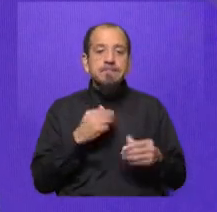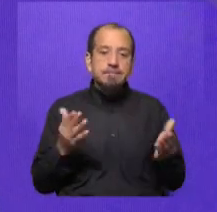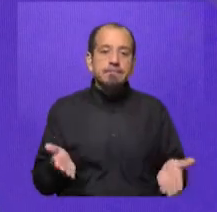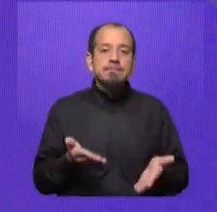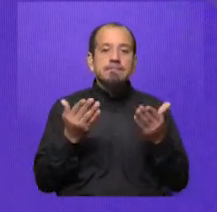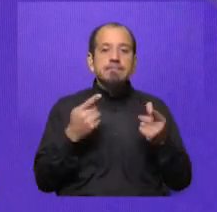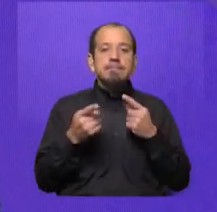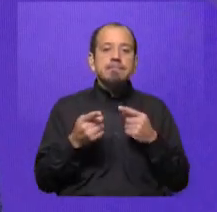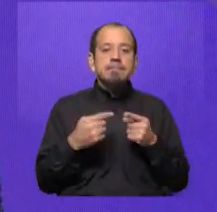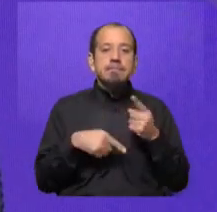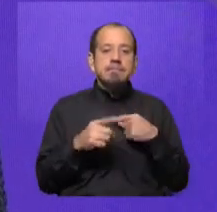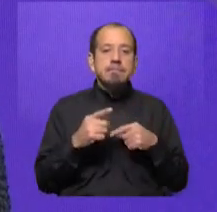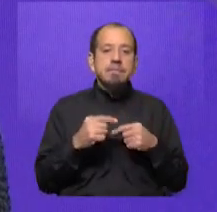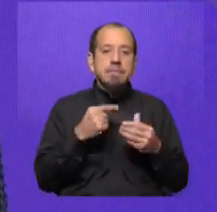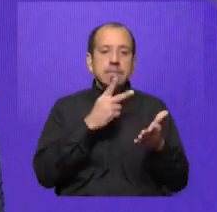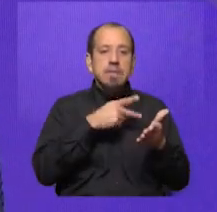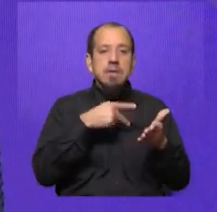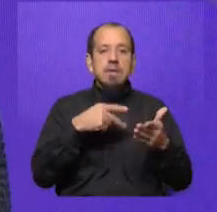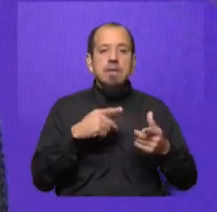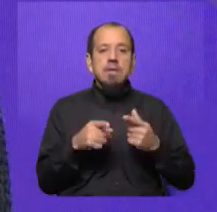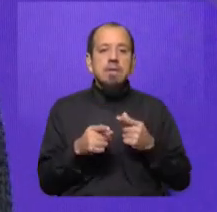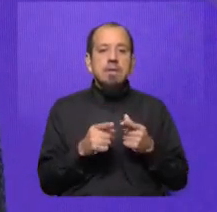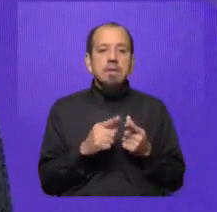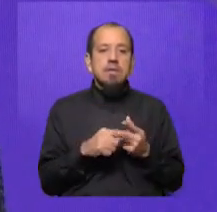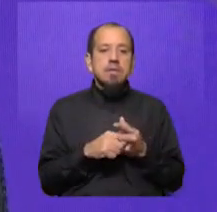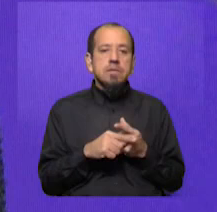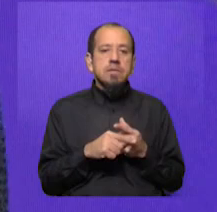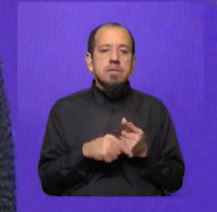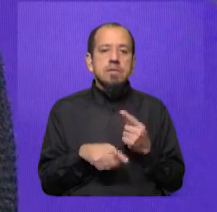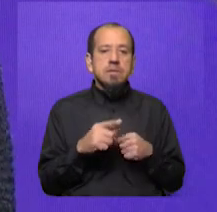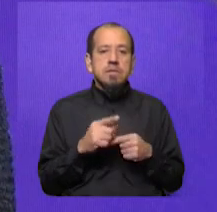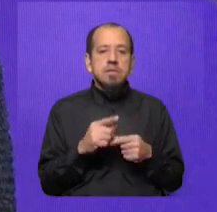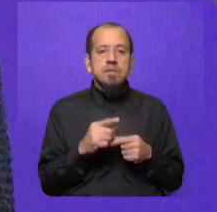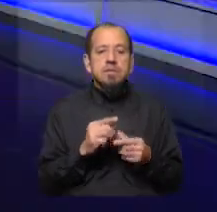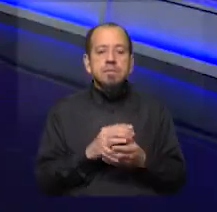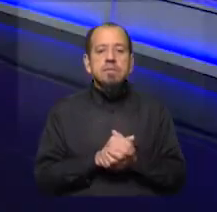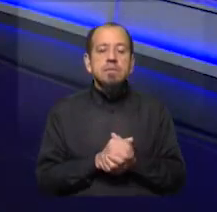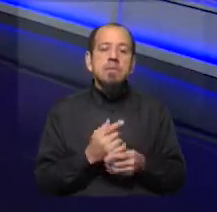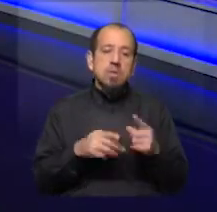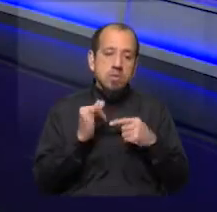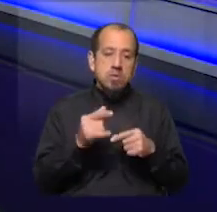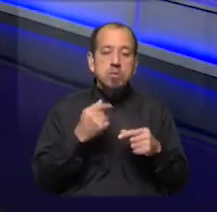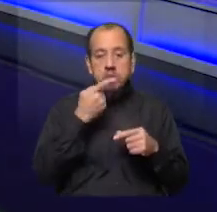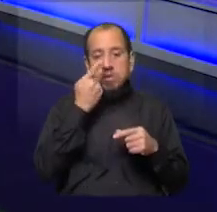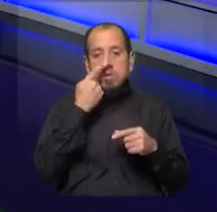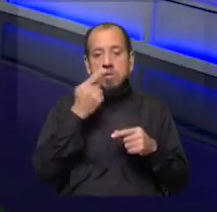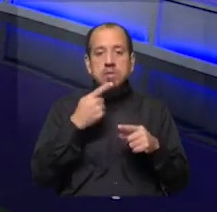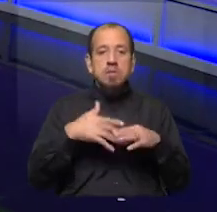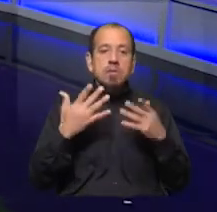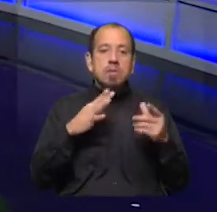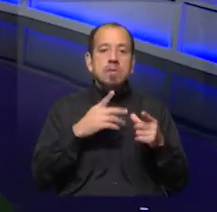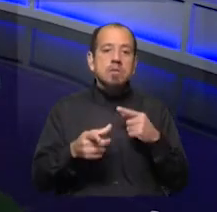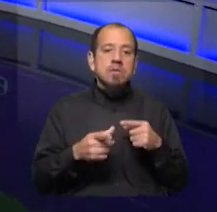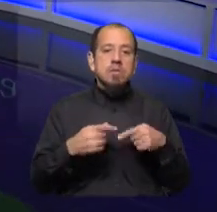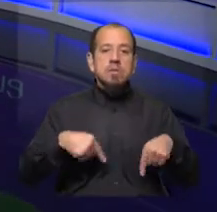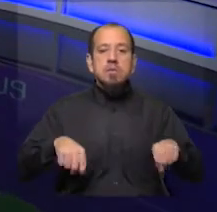manera más programada digamos este y con espacios más específicos pero sí nos interesa que el festival funciona todo nivel no